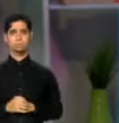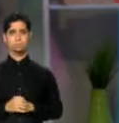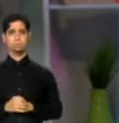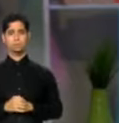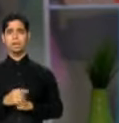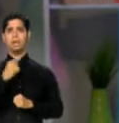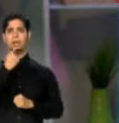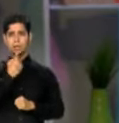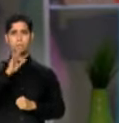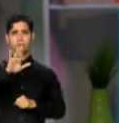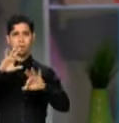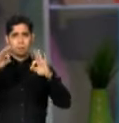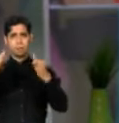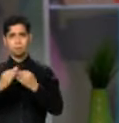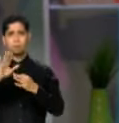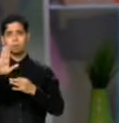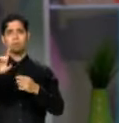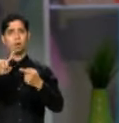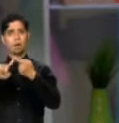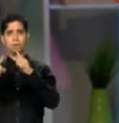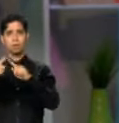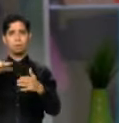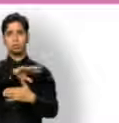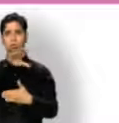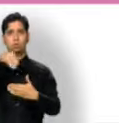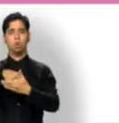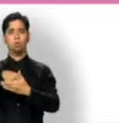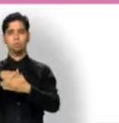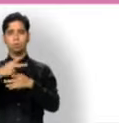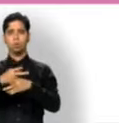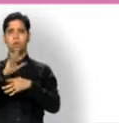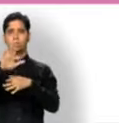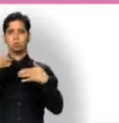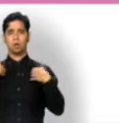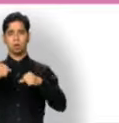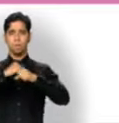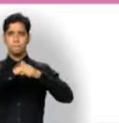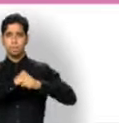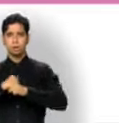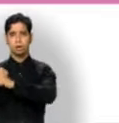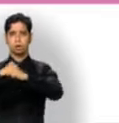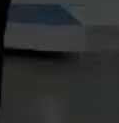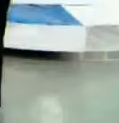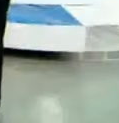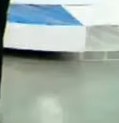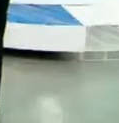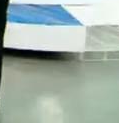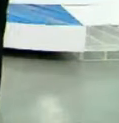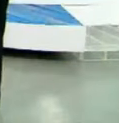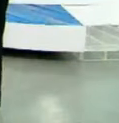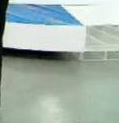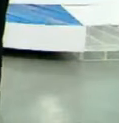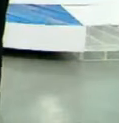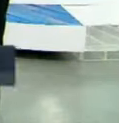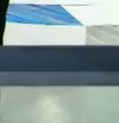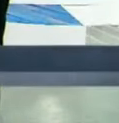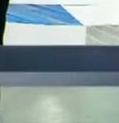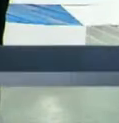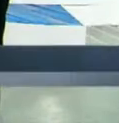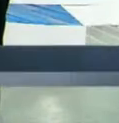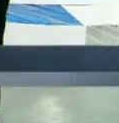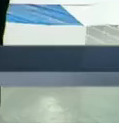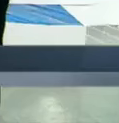787-999-6202. En serio, hazlo por tu familia, por tus amigos, por todos. Cuida tu salud, protege a los tuyos. Estamos